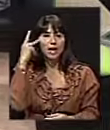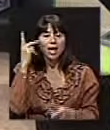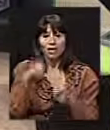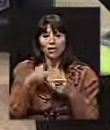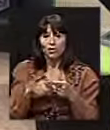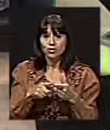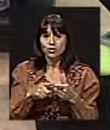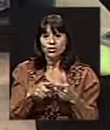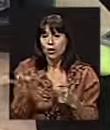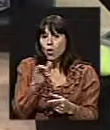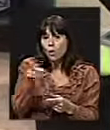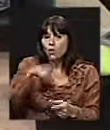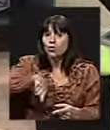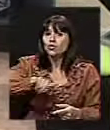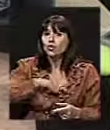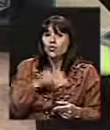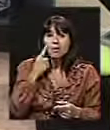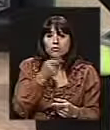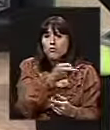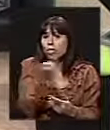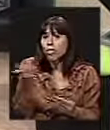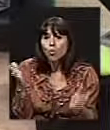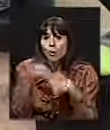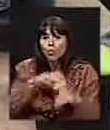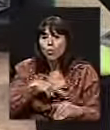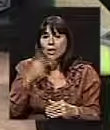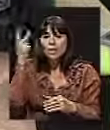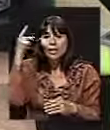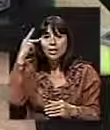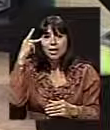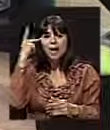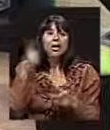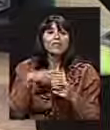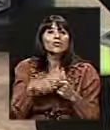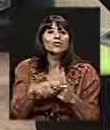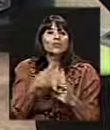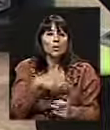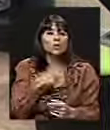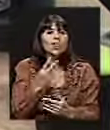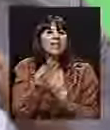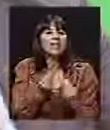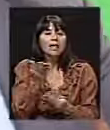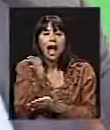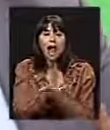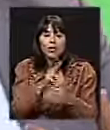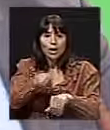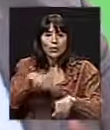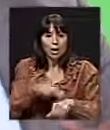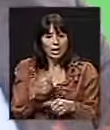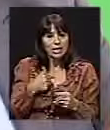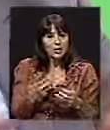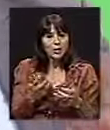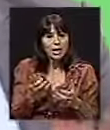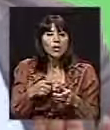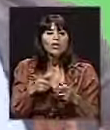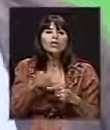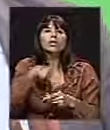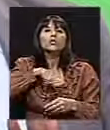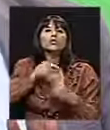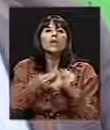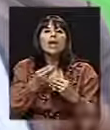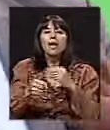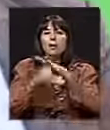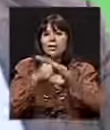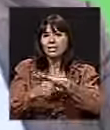entonces, ya que no hemos encontrado la voluntad política, porque la voluntad viene de algo natural, de algo que yo quiero, pues entonces les estamos